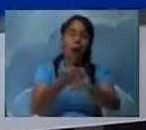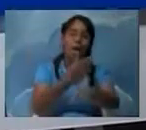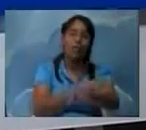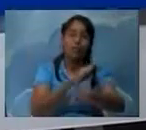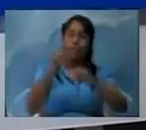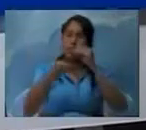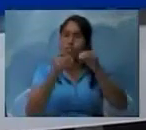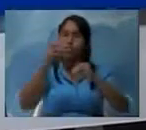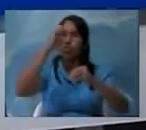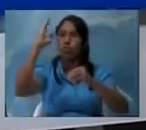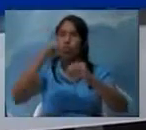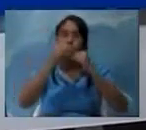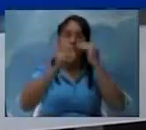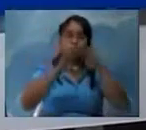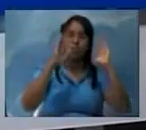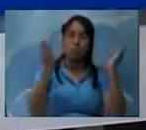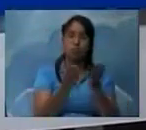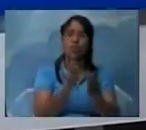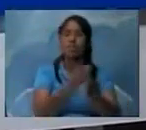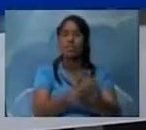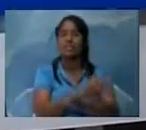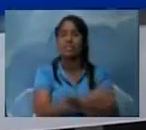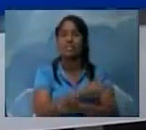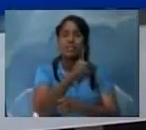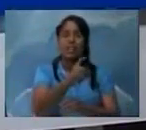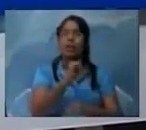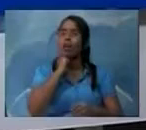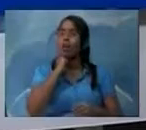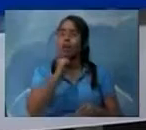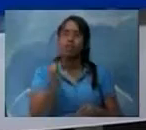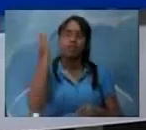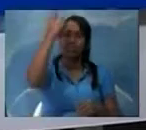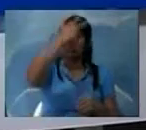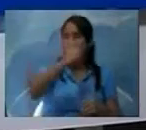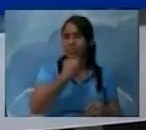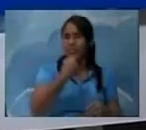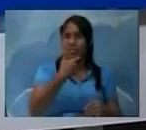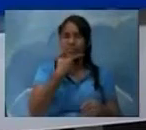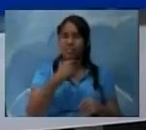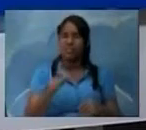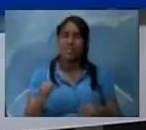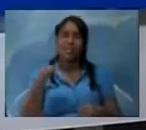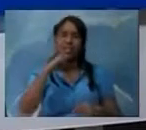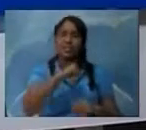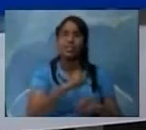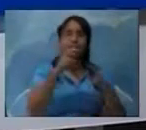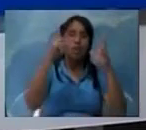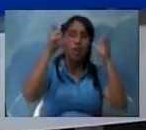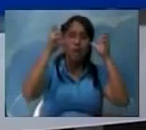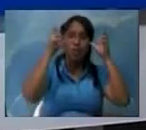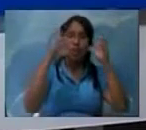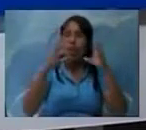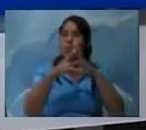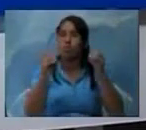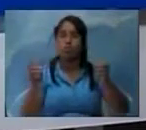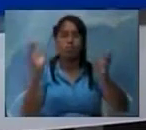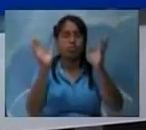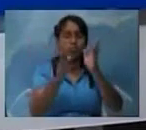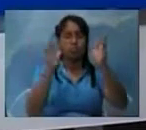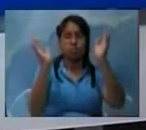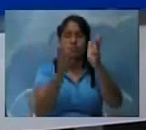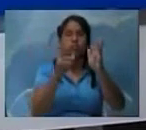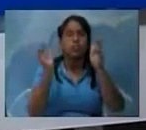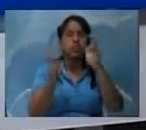de serie, cuando Dios creó a Luzbel, sonaron todos estos instrumentos que